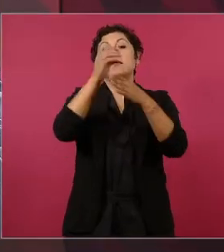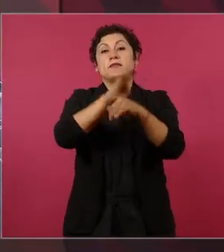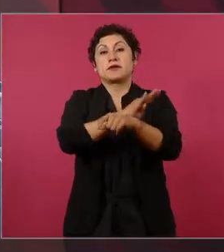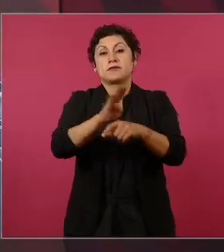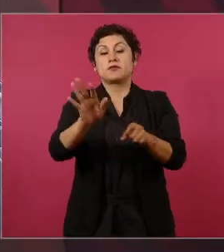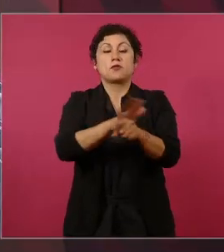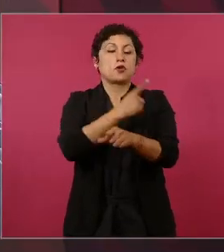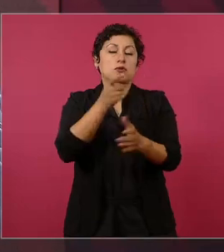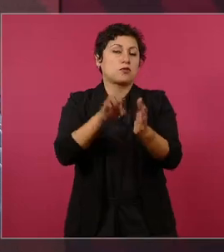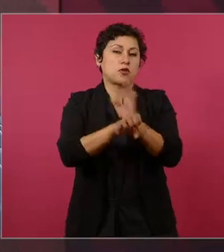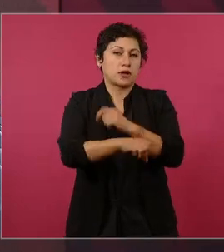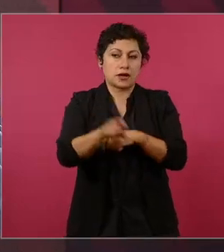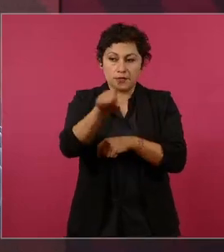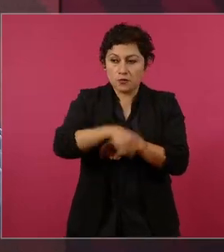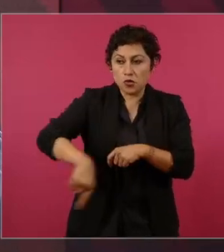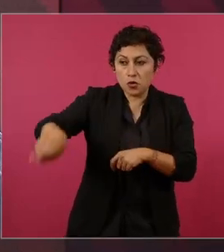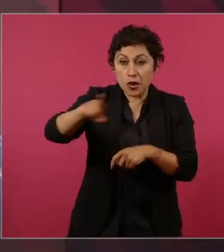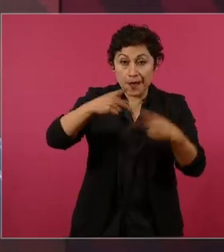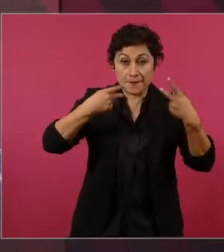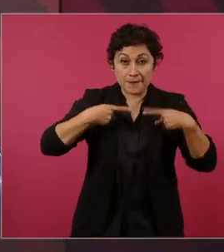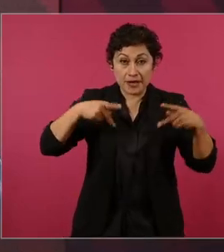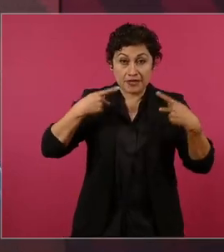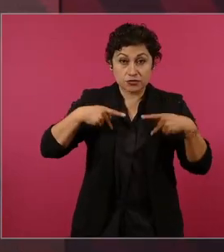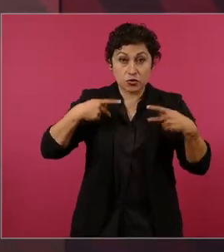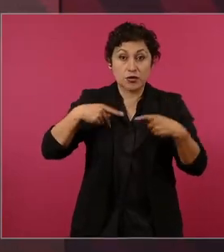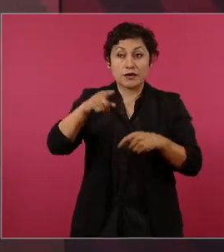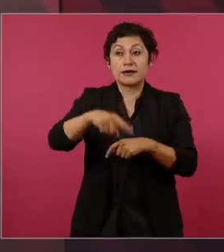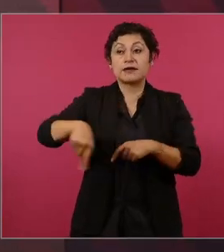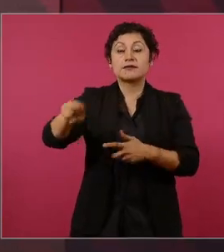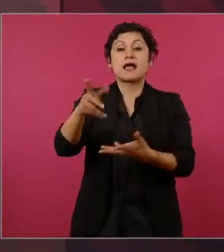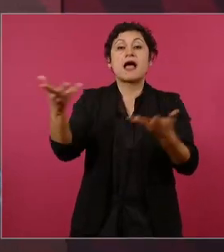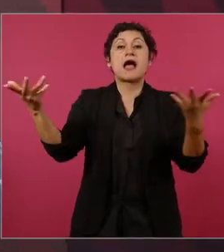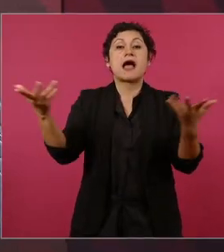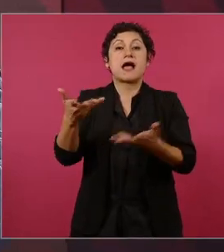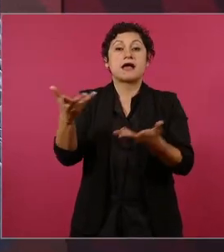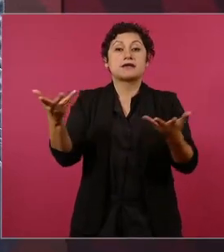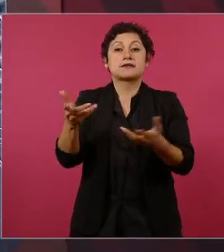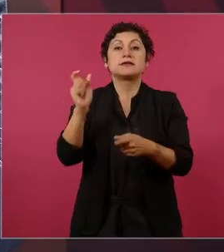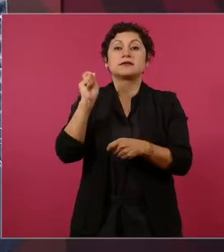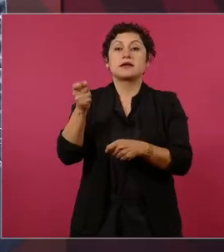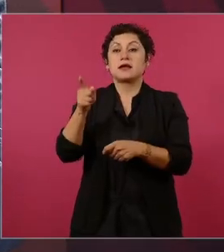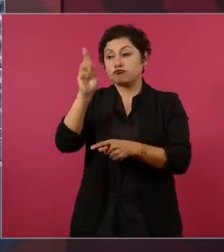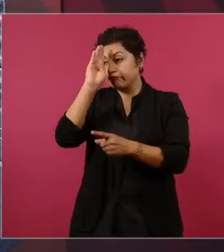apoyo directo de la tesorería de la federación,